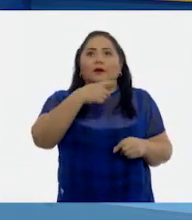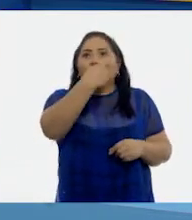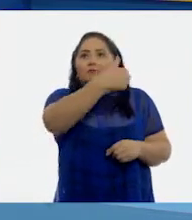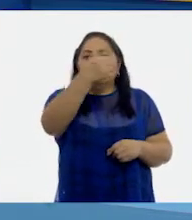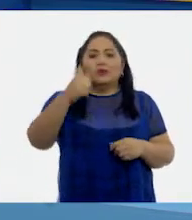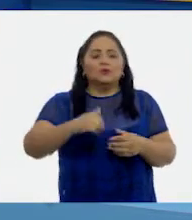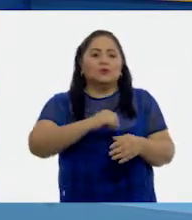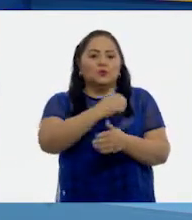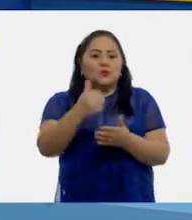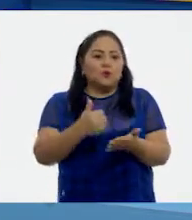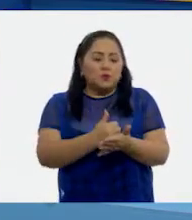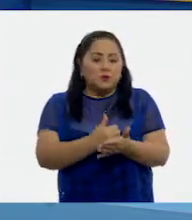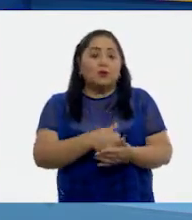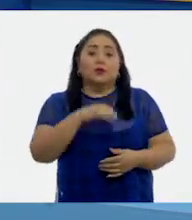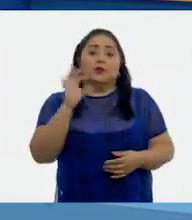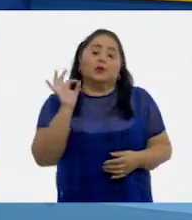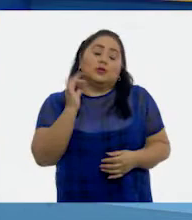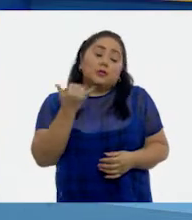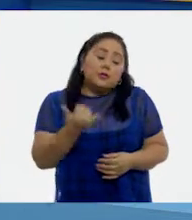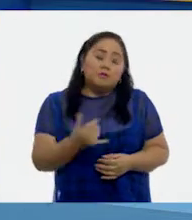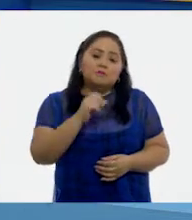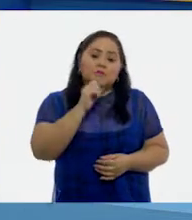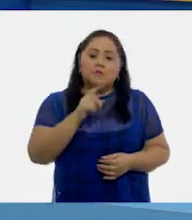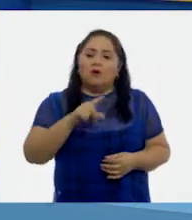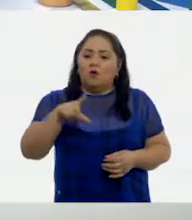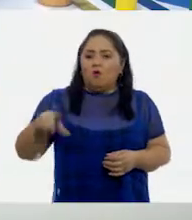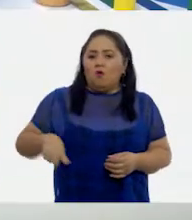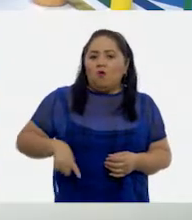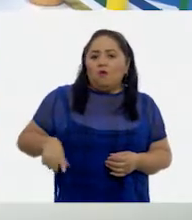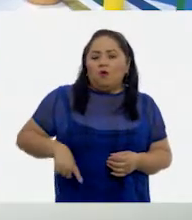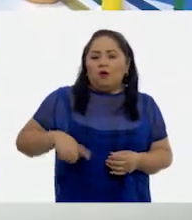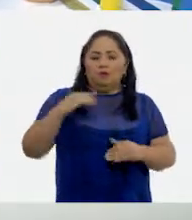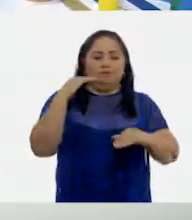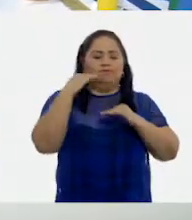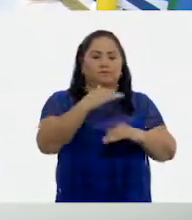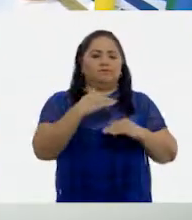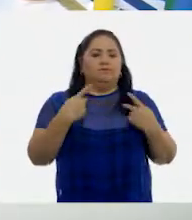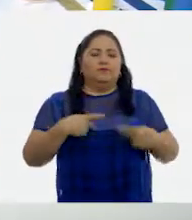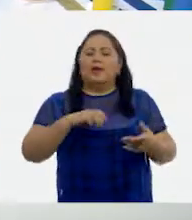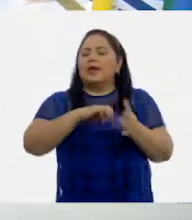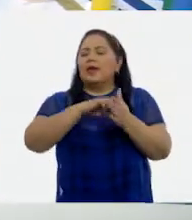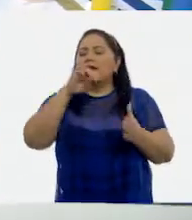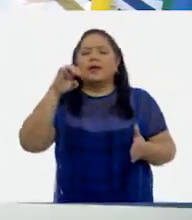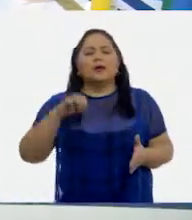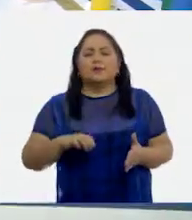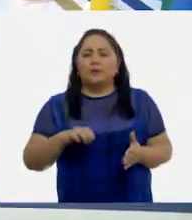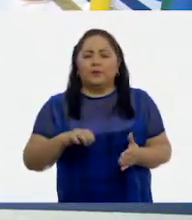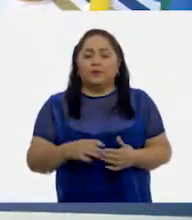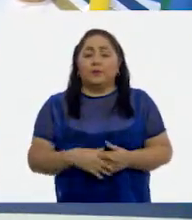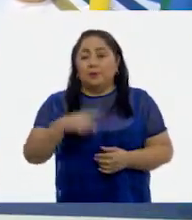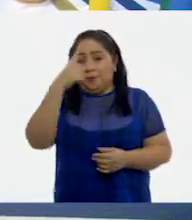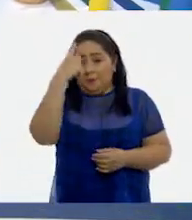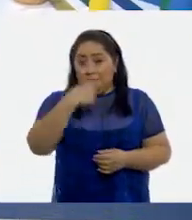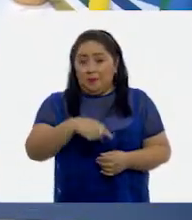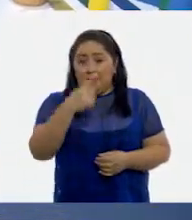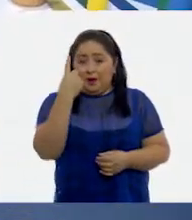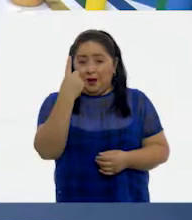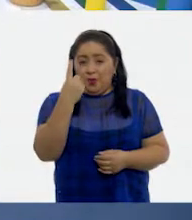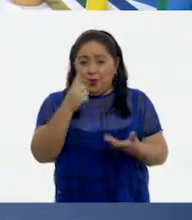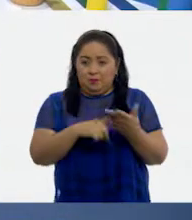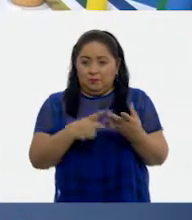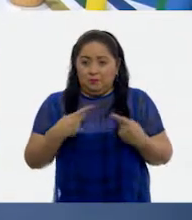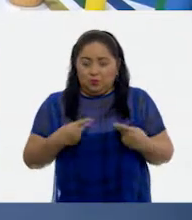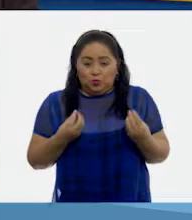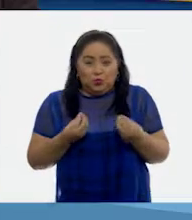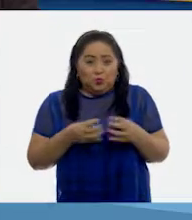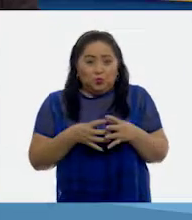población y las necesidades de cada gobierno. Por ejemplo, para que un asentamiento